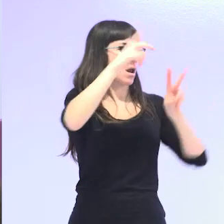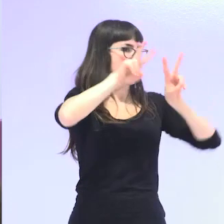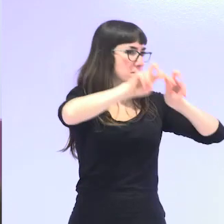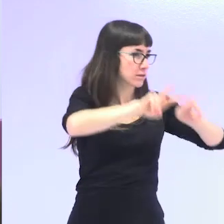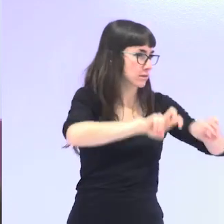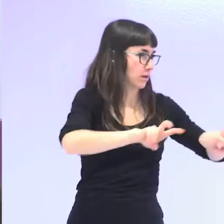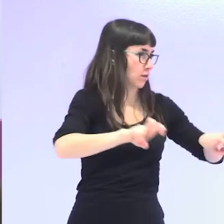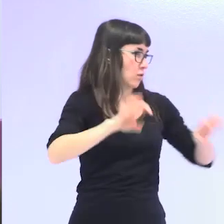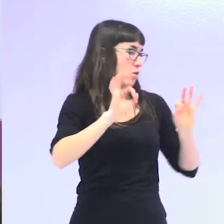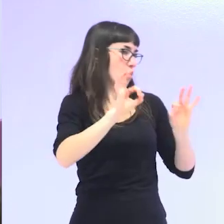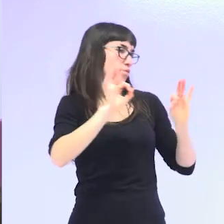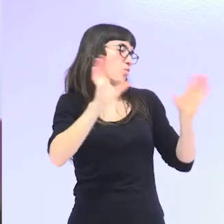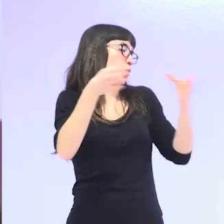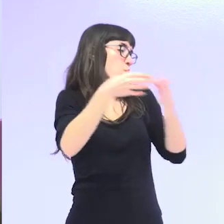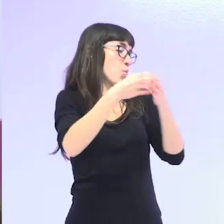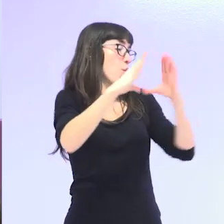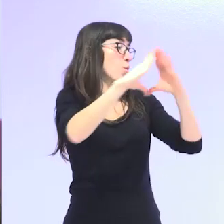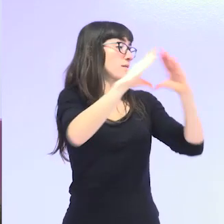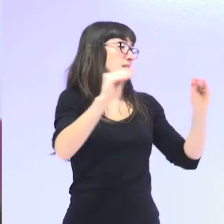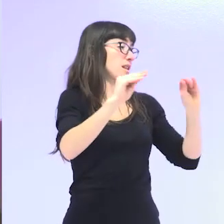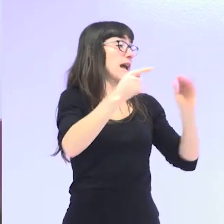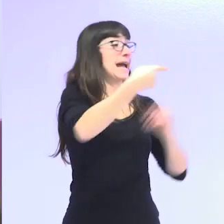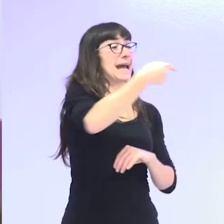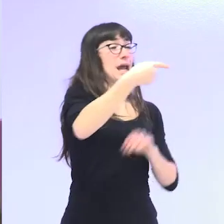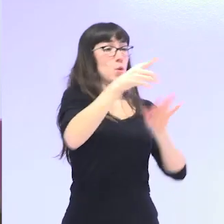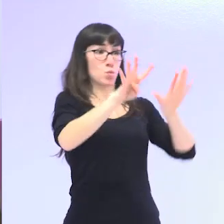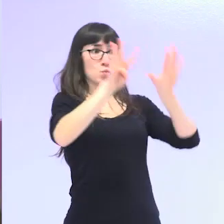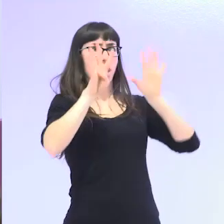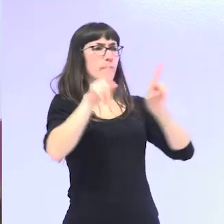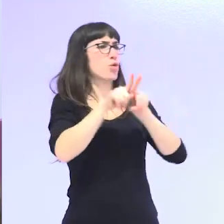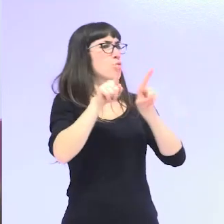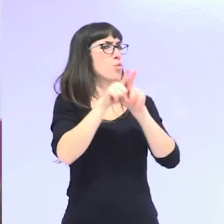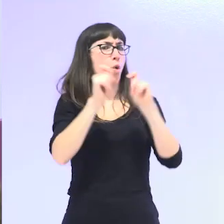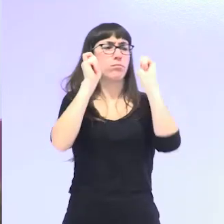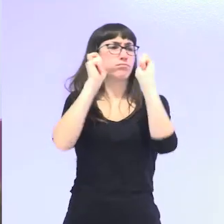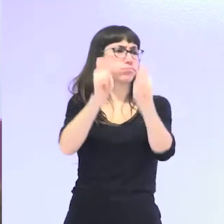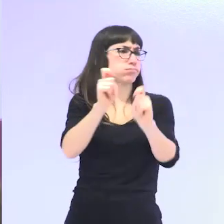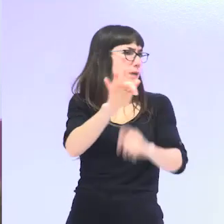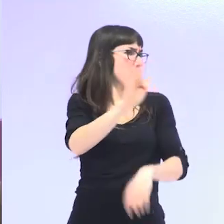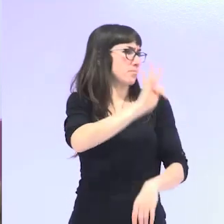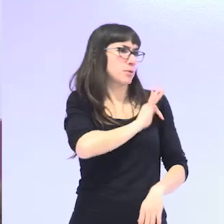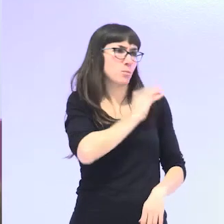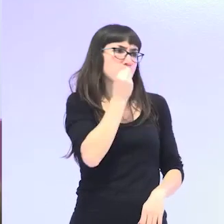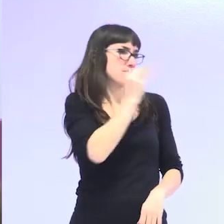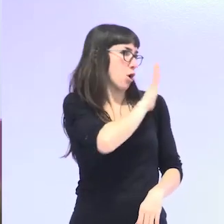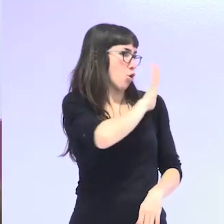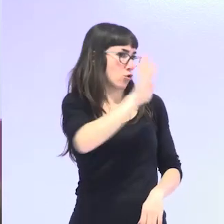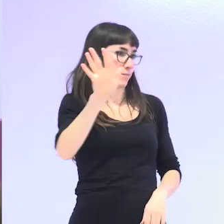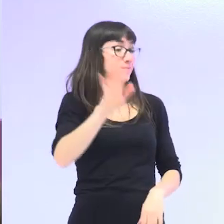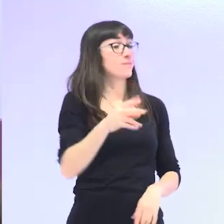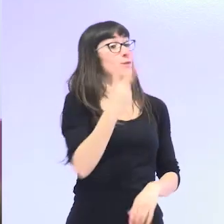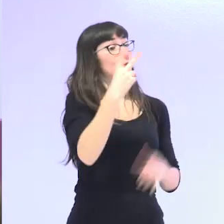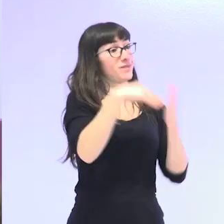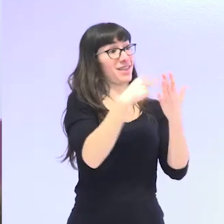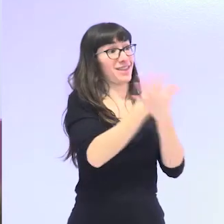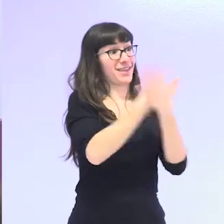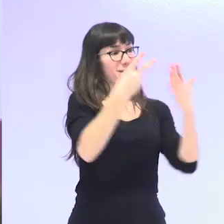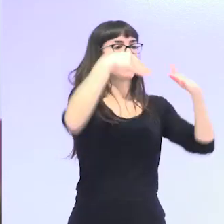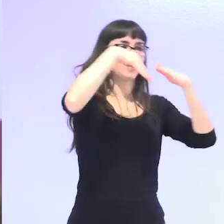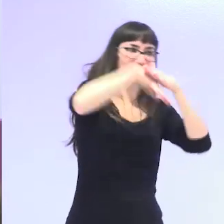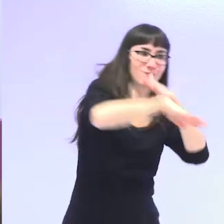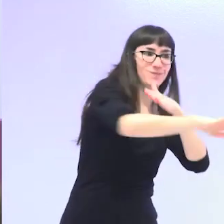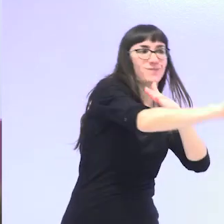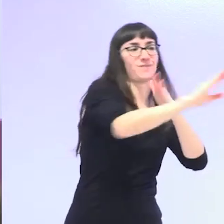del Grupo 9 de Universidades, G9, en la categoría de Mejor Tesis Doctoral y publicada en 2017 por Ediciones